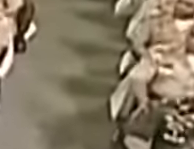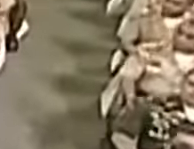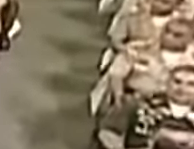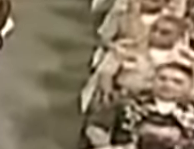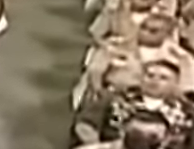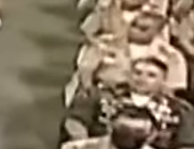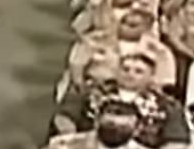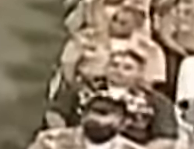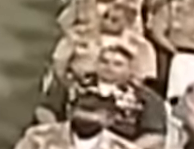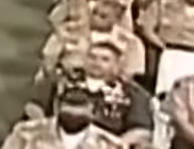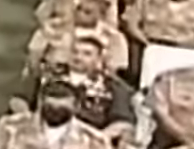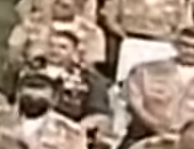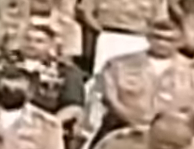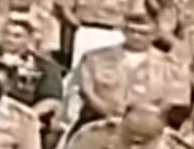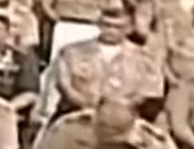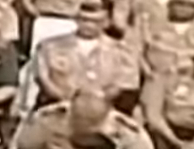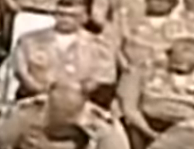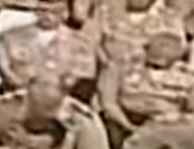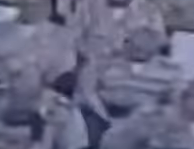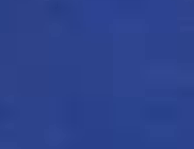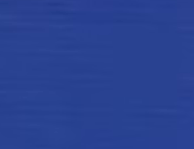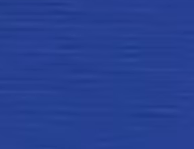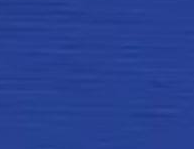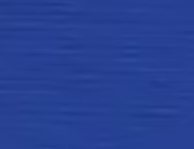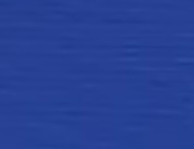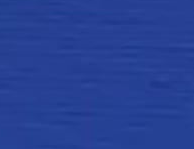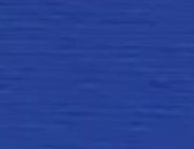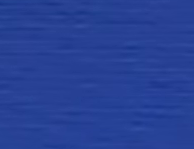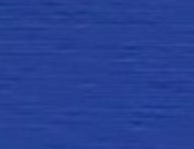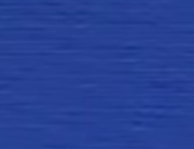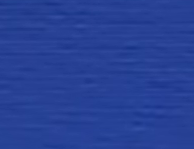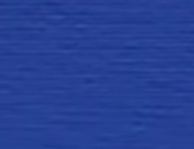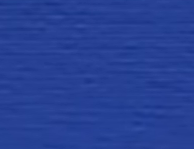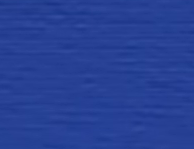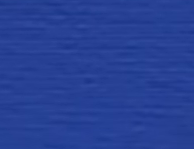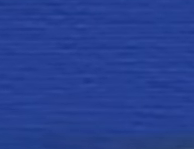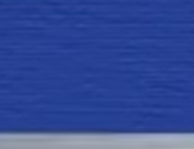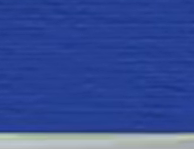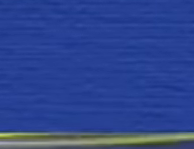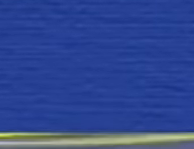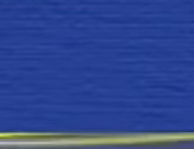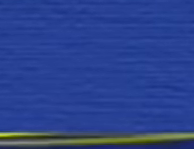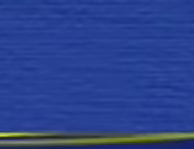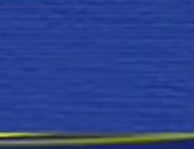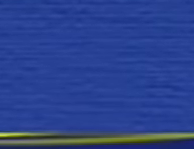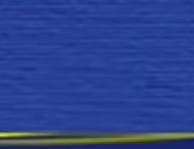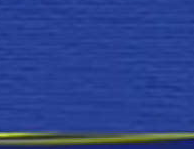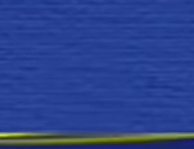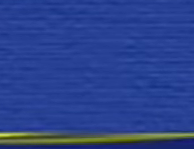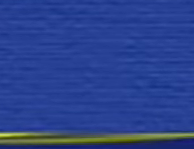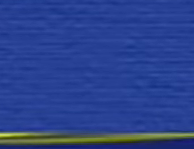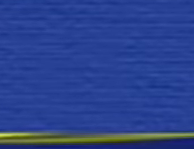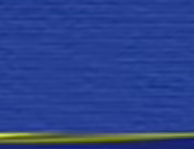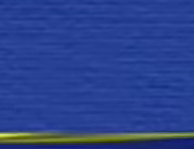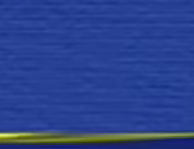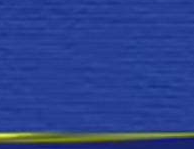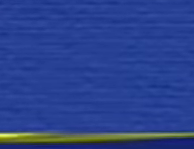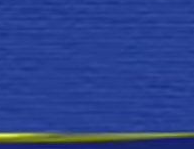mi comandante en jefe, vimos a la Fuerza Armada Nacional Bolivariana, bueno, acompañando al pueblo, también participando en el simulacro.